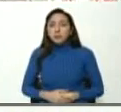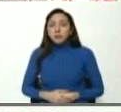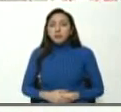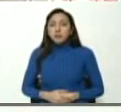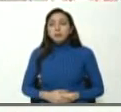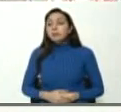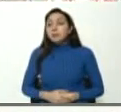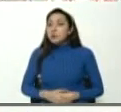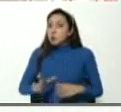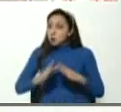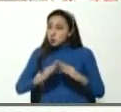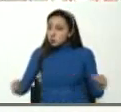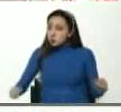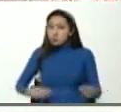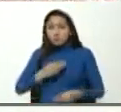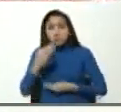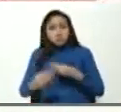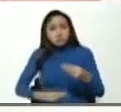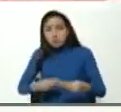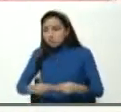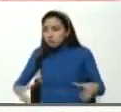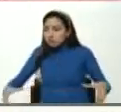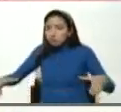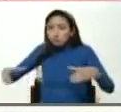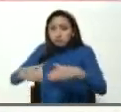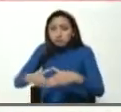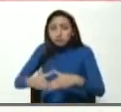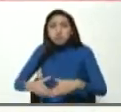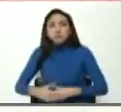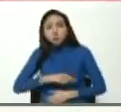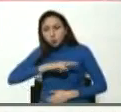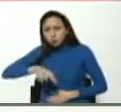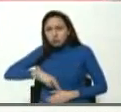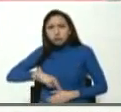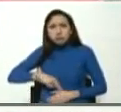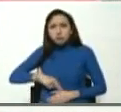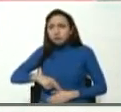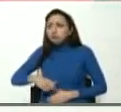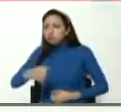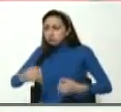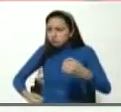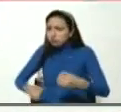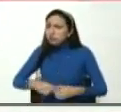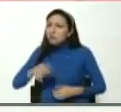aquí todo está consumado nos acercamos para enterarnos de qué sucedía